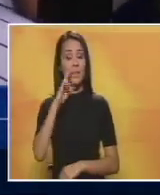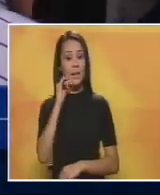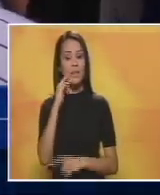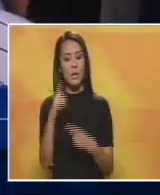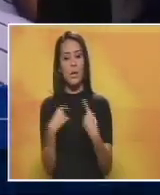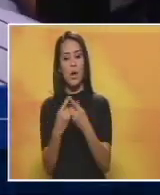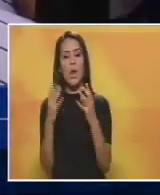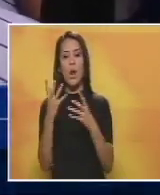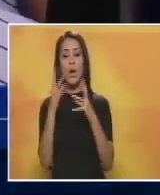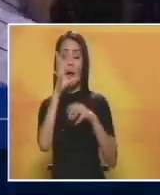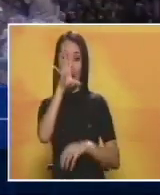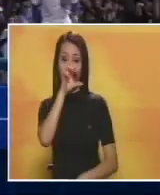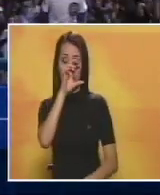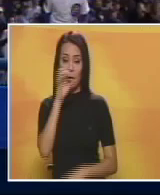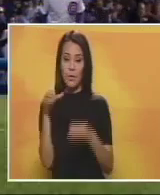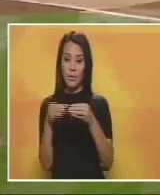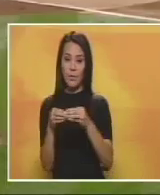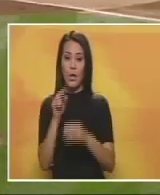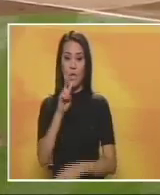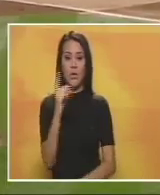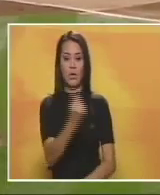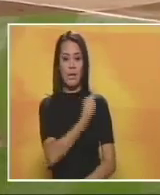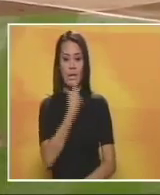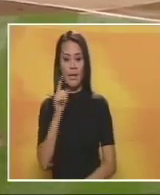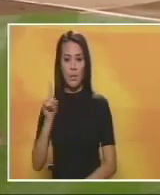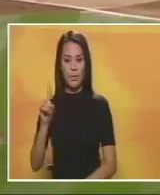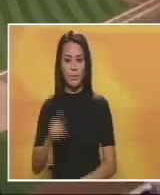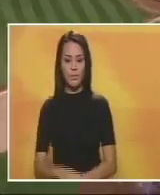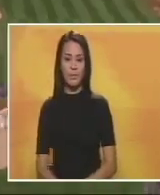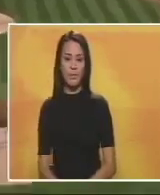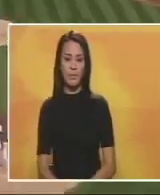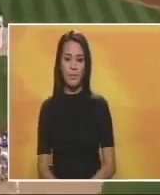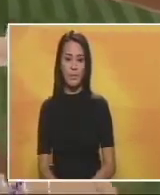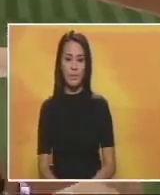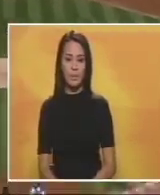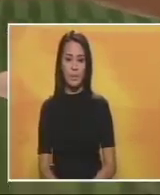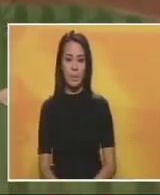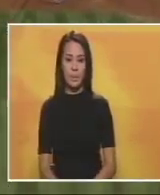a los Cachorros de Chicago, 2-1.